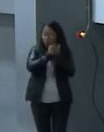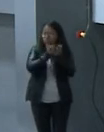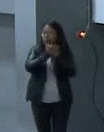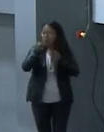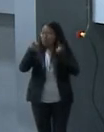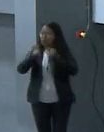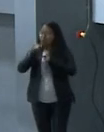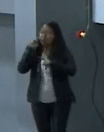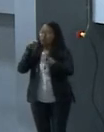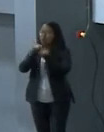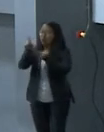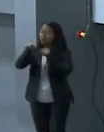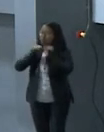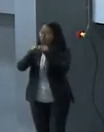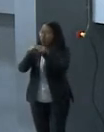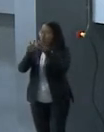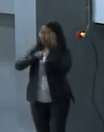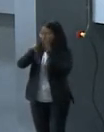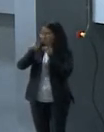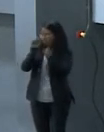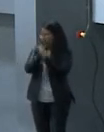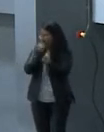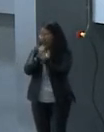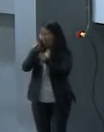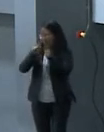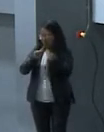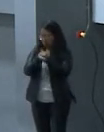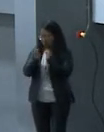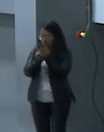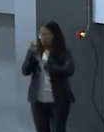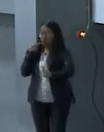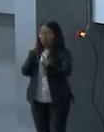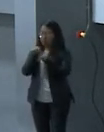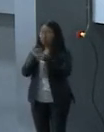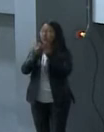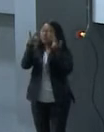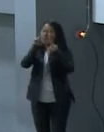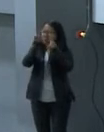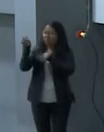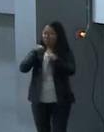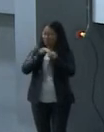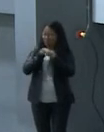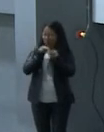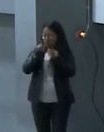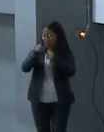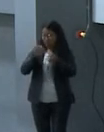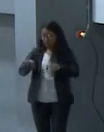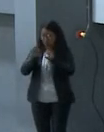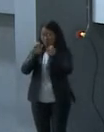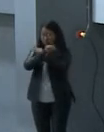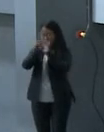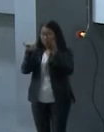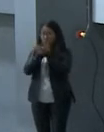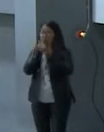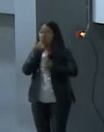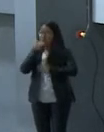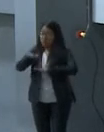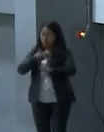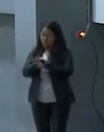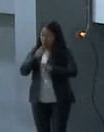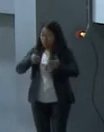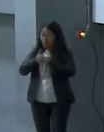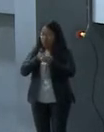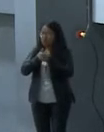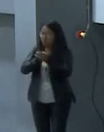planta de personal. En términos de recursos, ¿sí?, porque es importante que quede claro que la propuesta que hace ASPU sí tiene respaldo